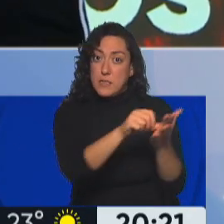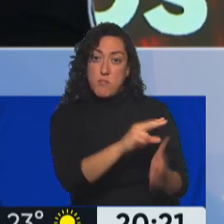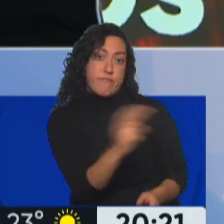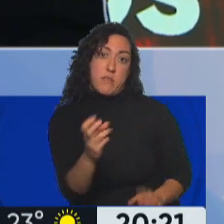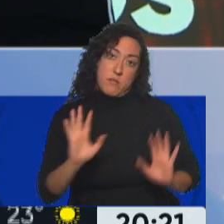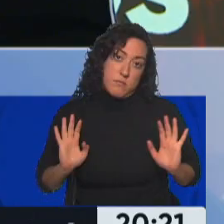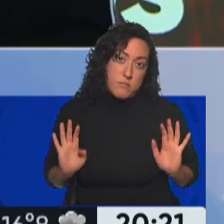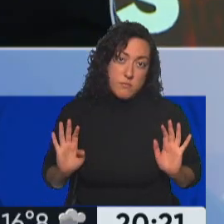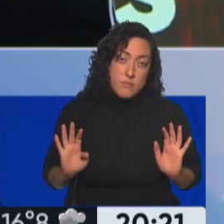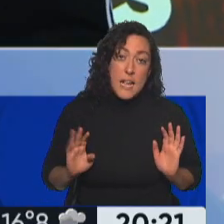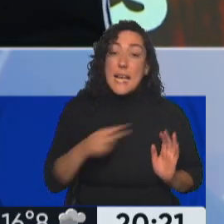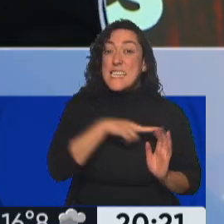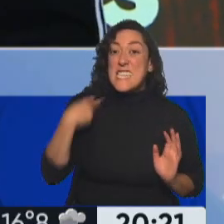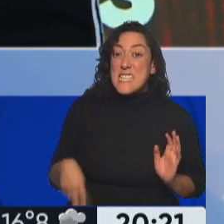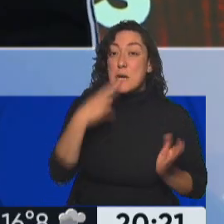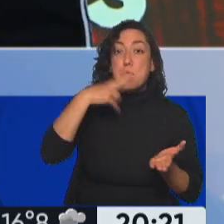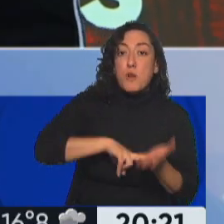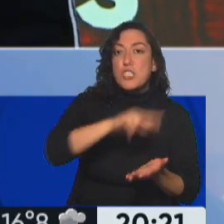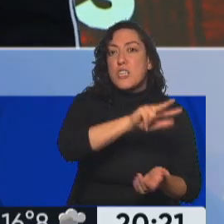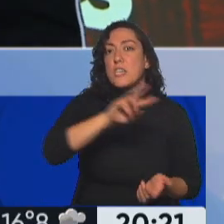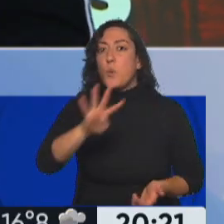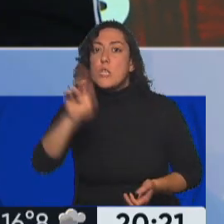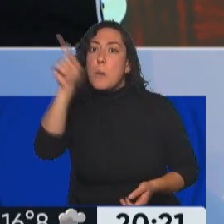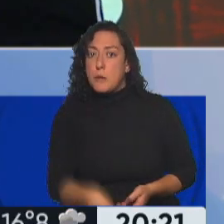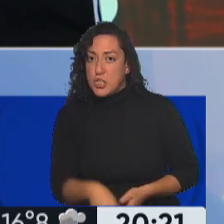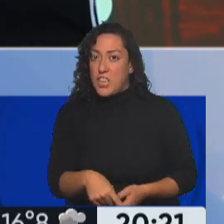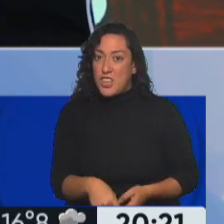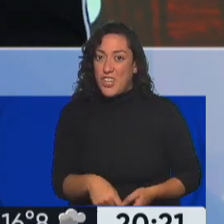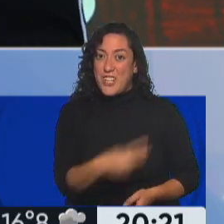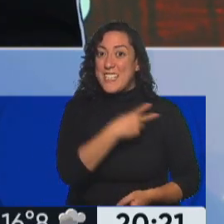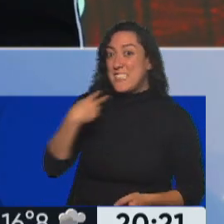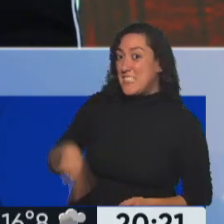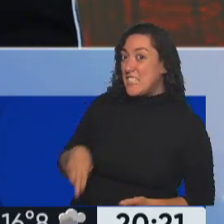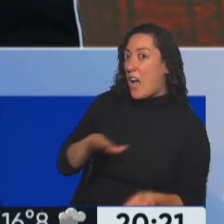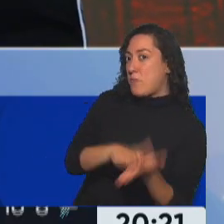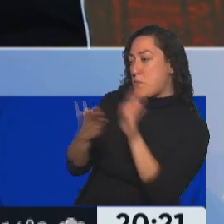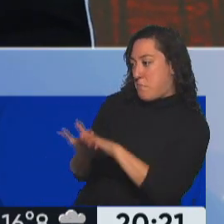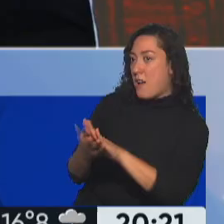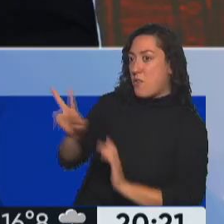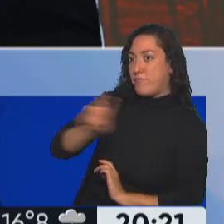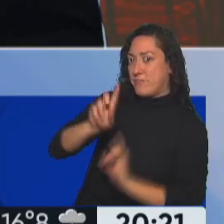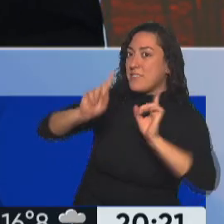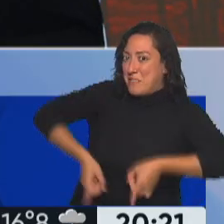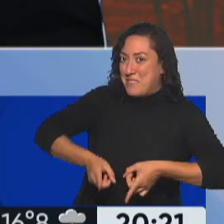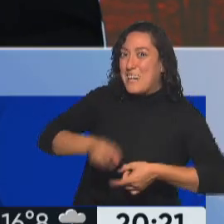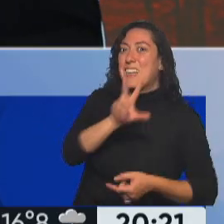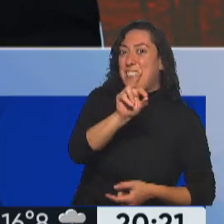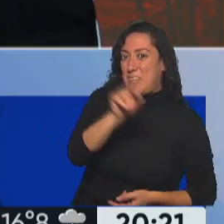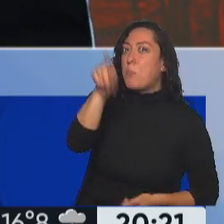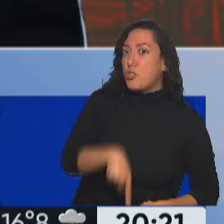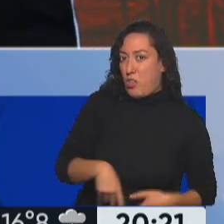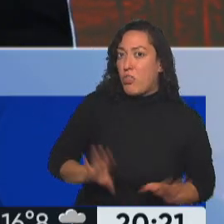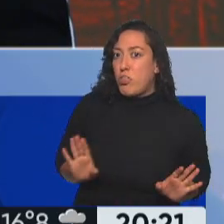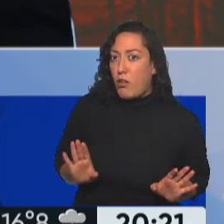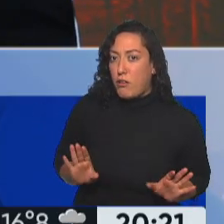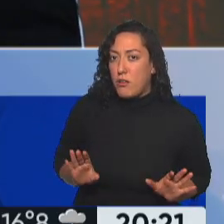en el caso de China, aranceles del 34% y China también contestó con aranceles de arriba del 30%. Y